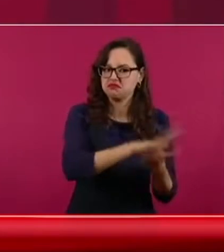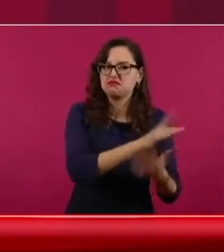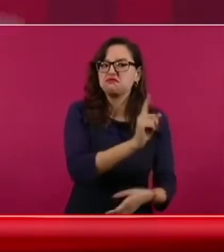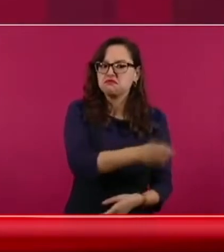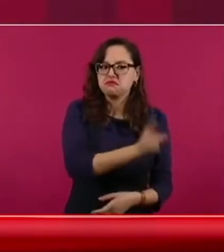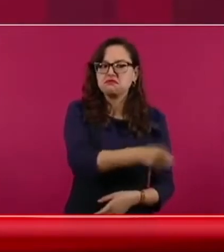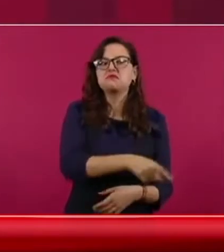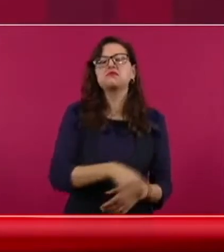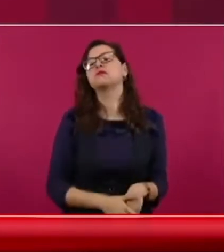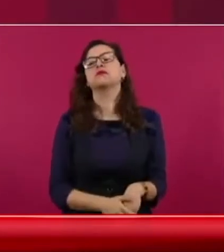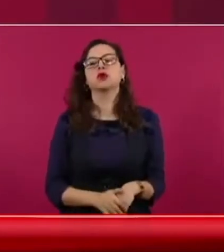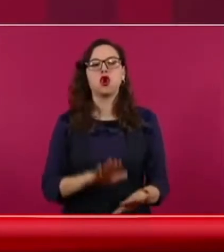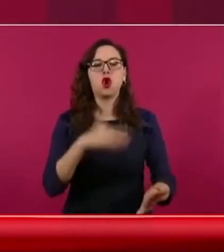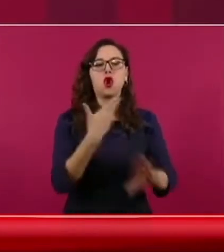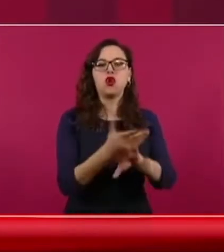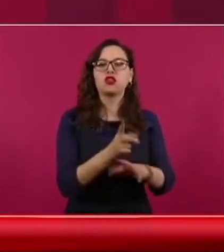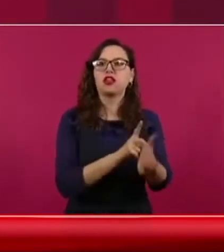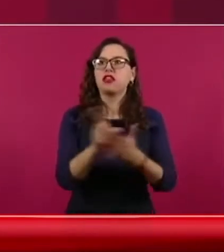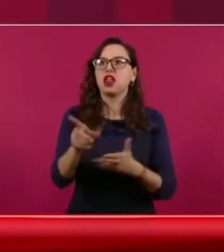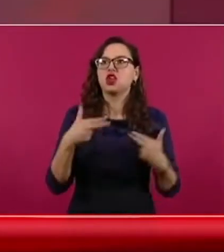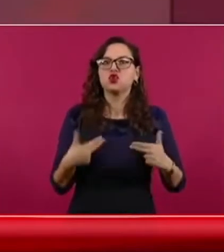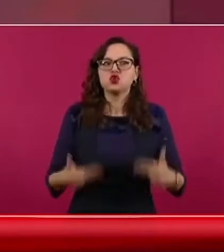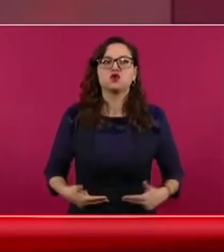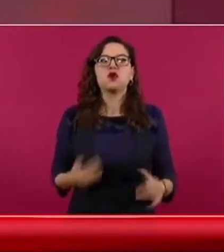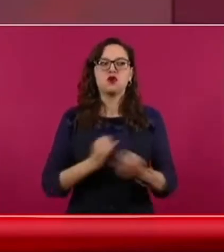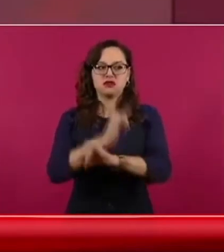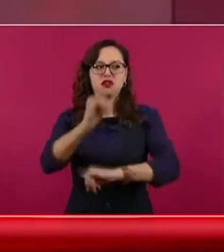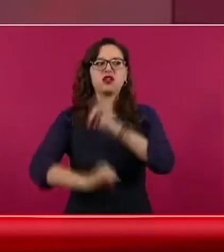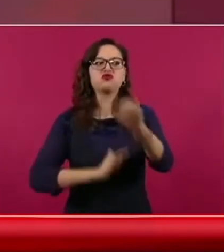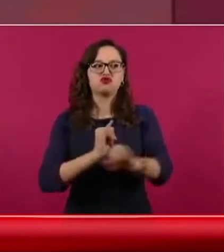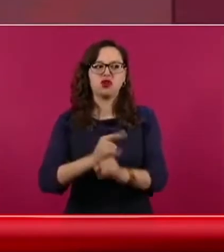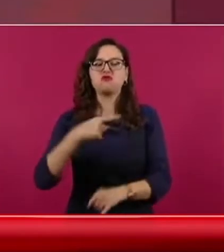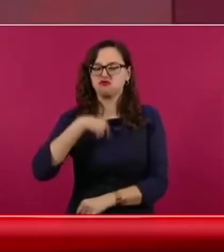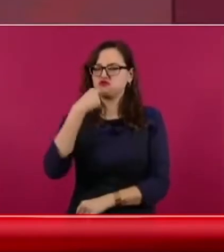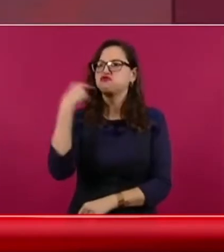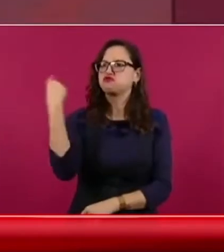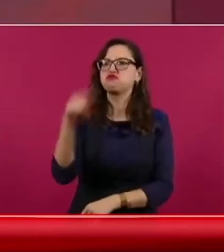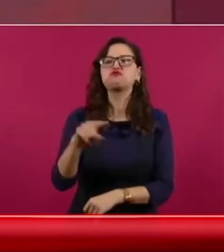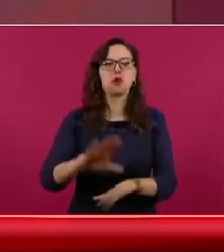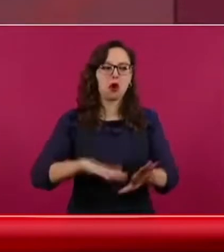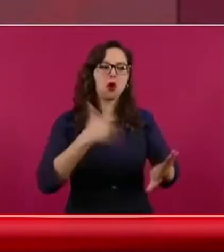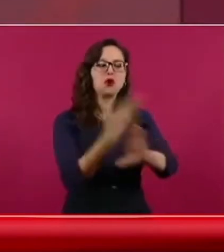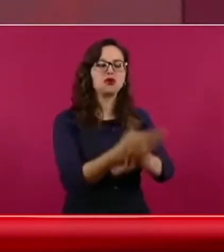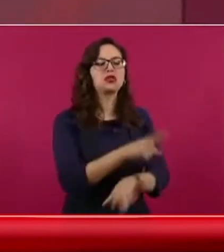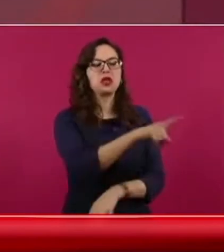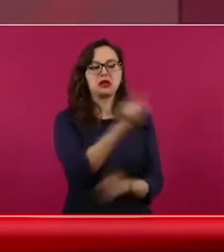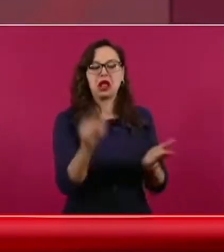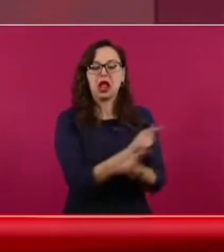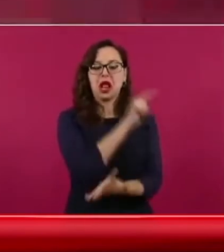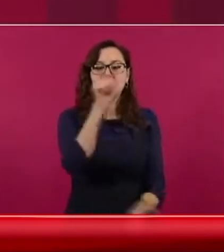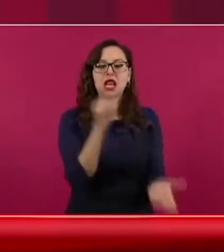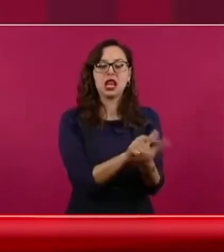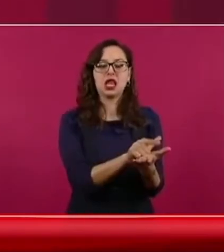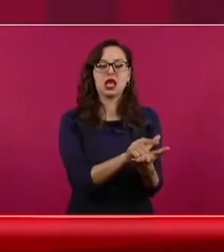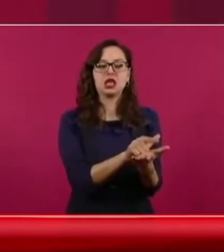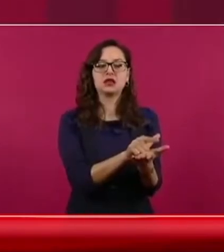o en derechos humanos a nivel internacional si no aprueban la ley